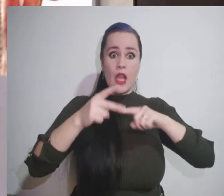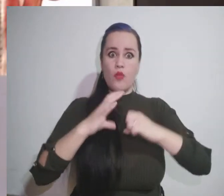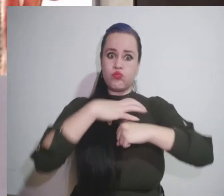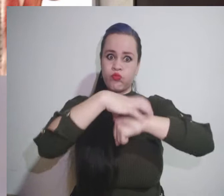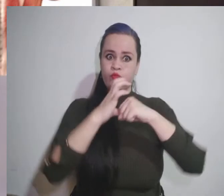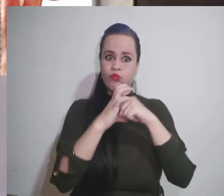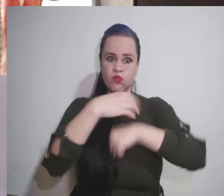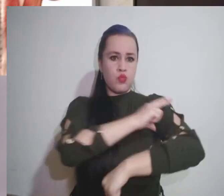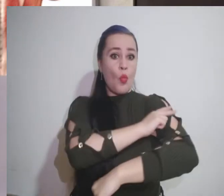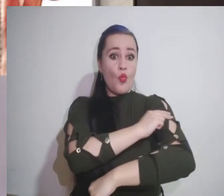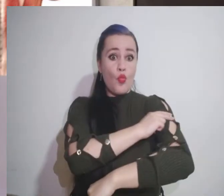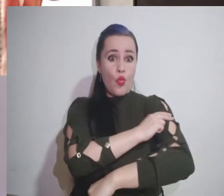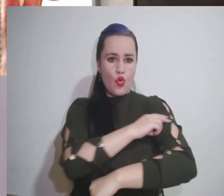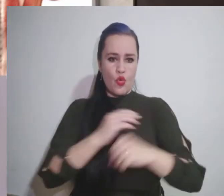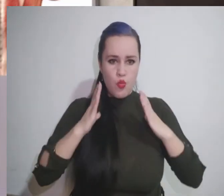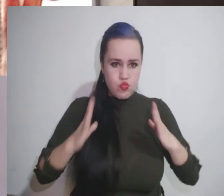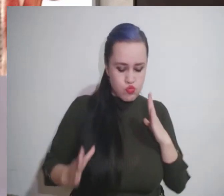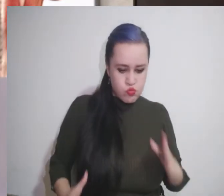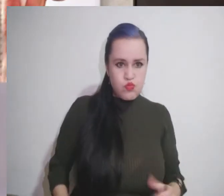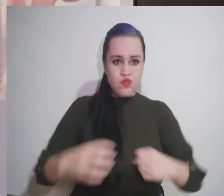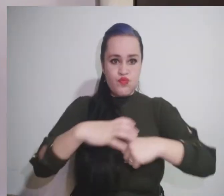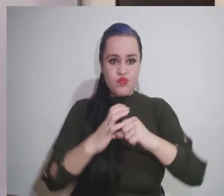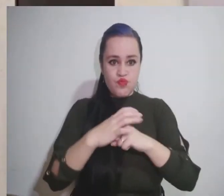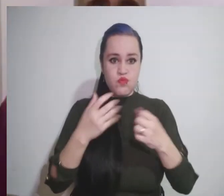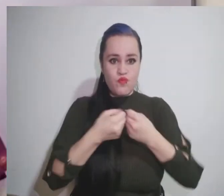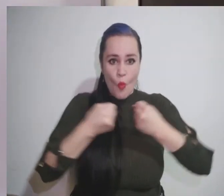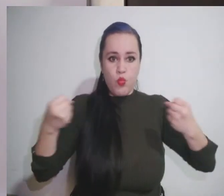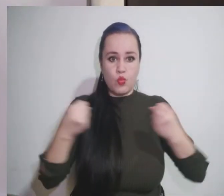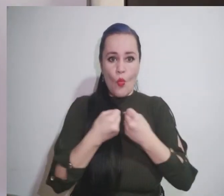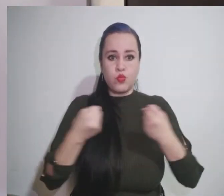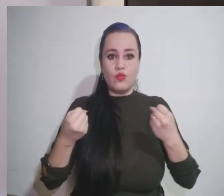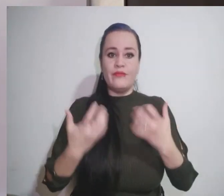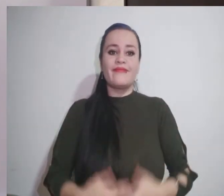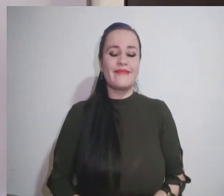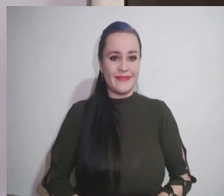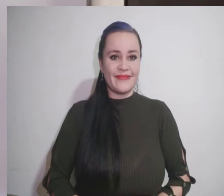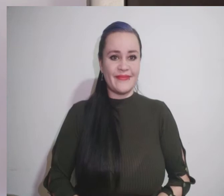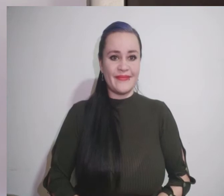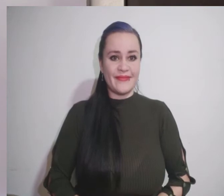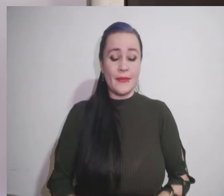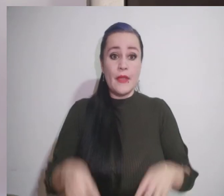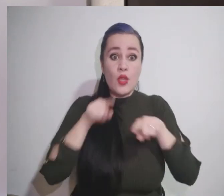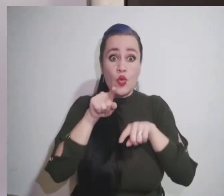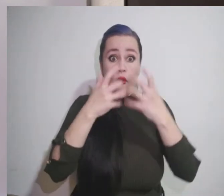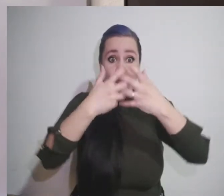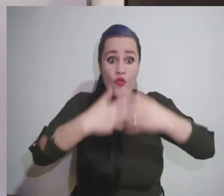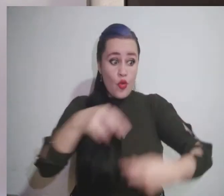que le da resistencia al tejido conjuntivo de la piel. Dentro de la función de